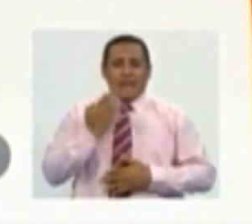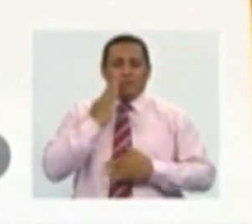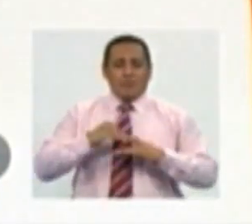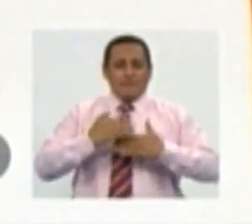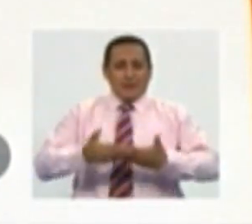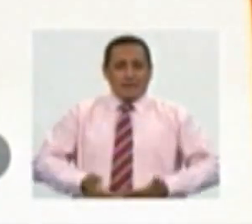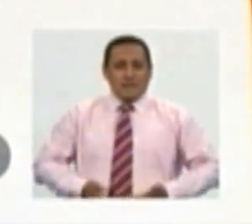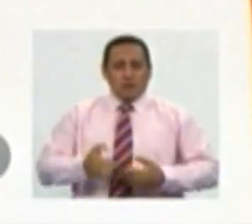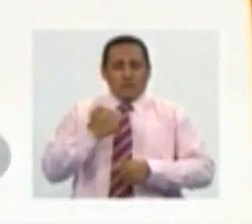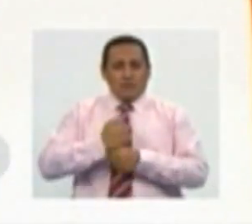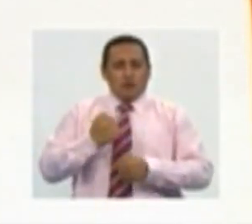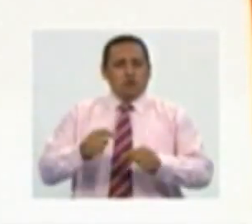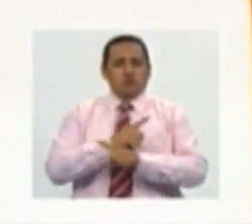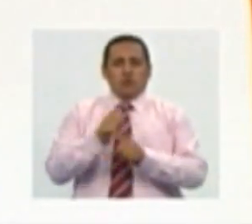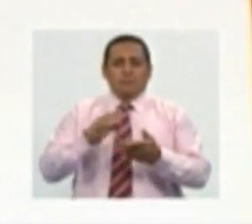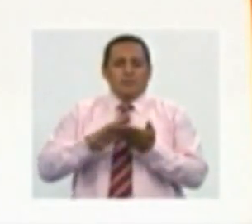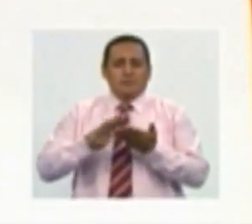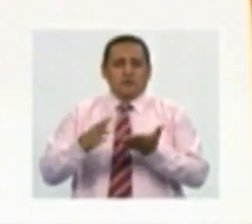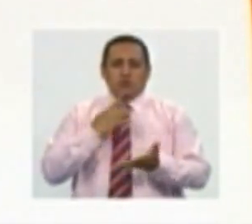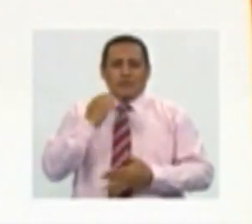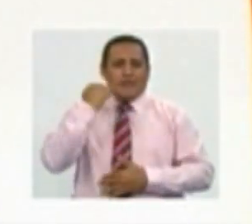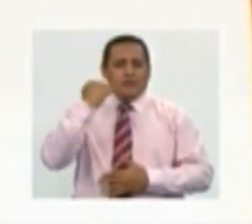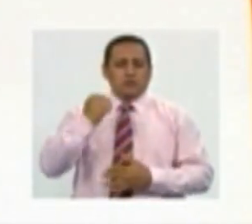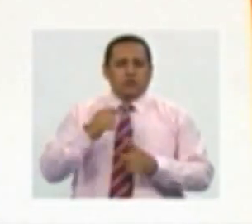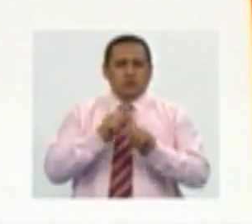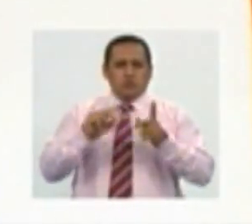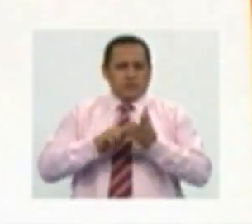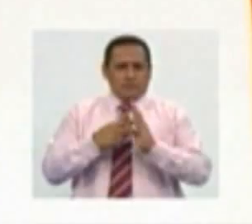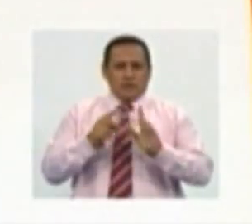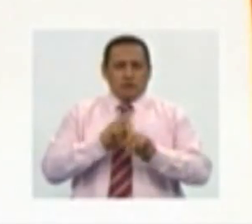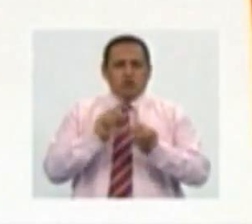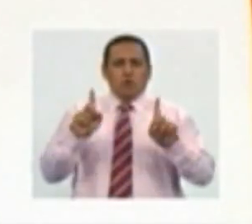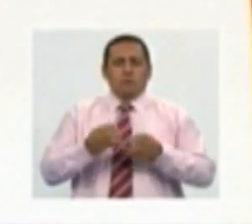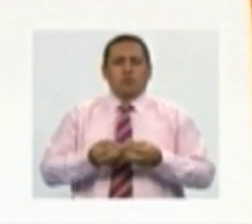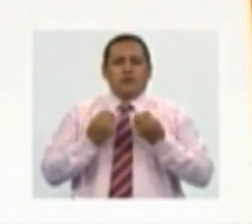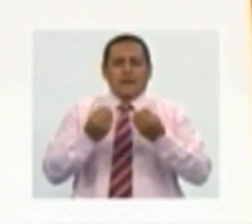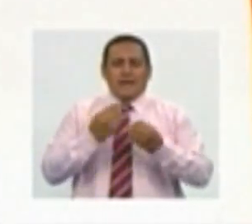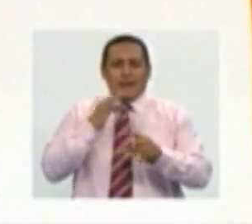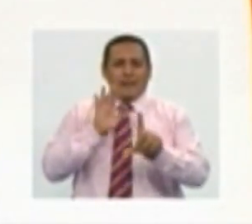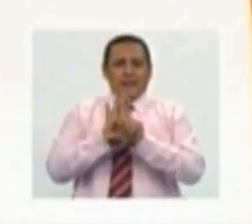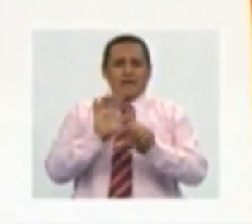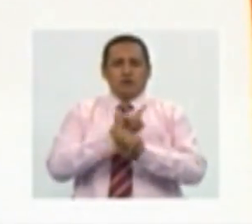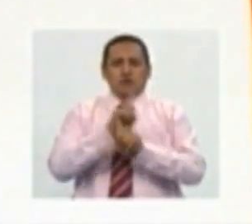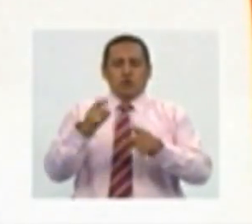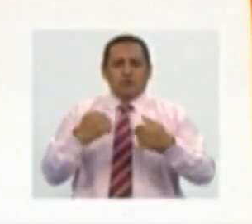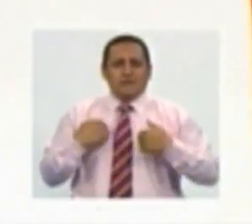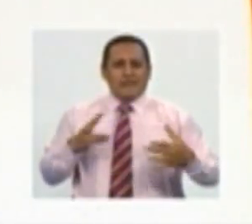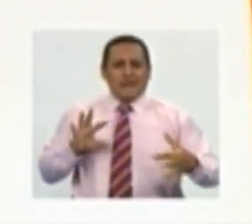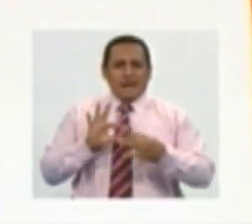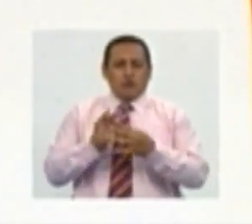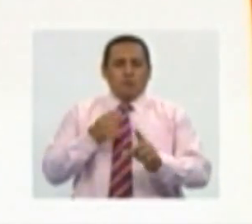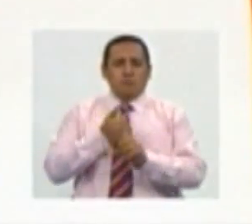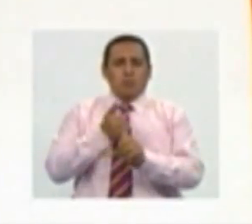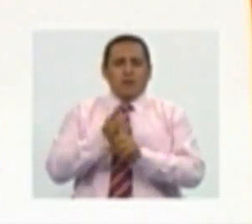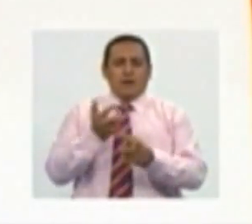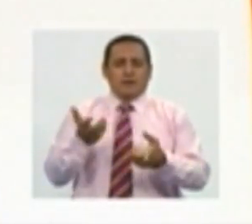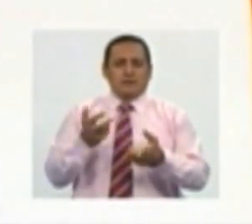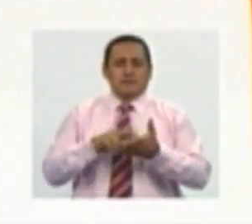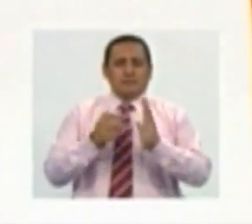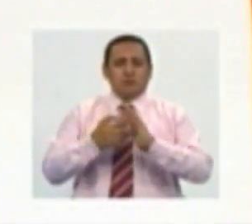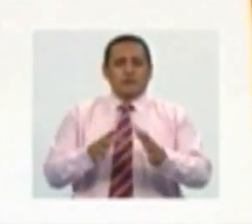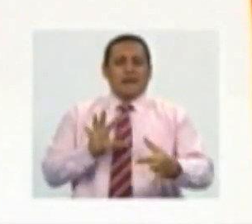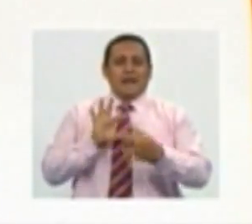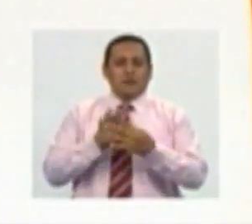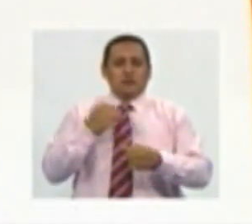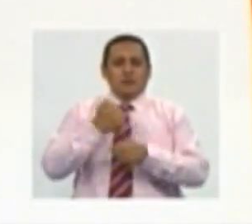madre gestante, la madre trabajadora, no le asiste este derecho. No porque no le corresponda, sino porque en principio no tienen una relación laboral propiamente dicha,